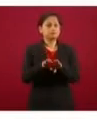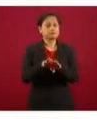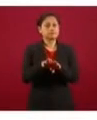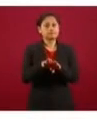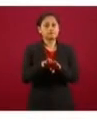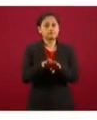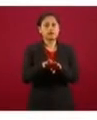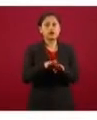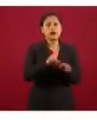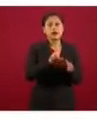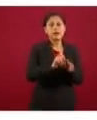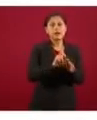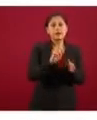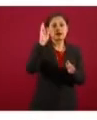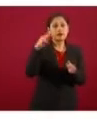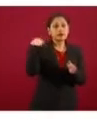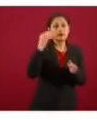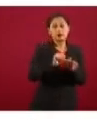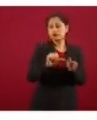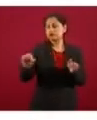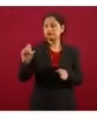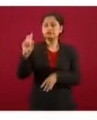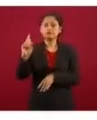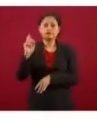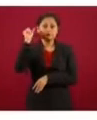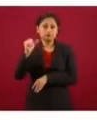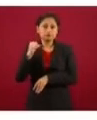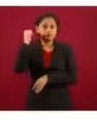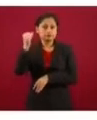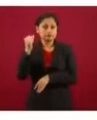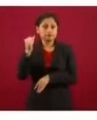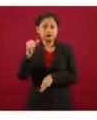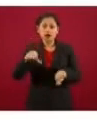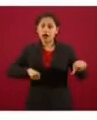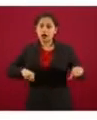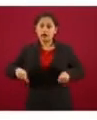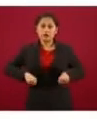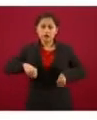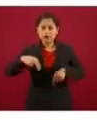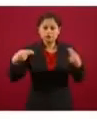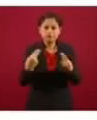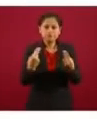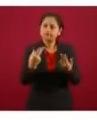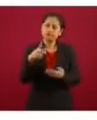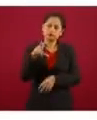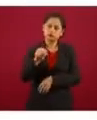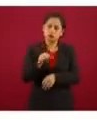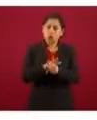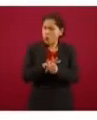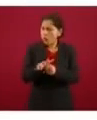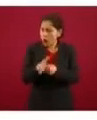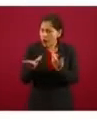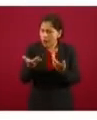desde el 30 de marzo hasta el 30 de abril de actividades no esenciales. Y enseguida vamos a decir cuáles son